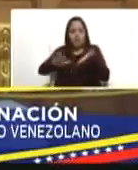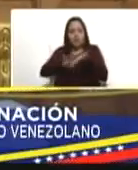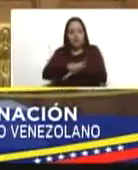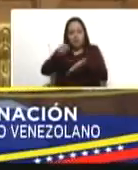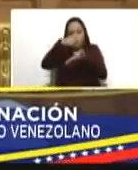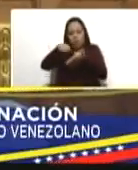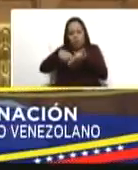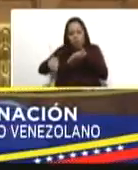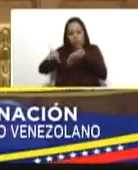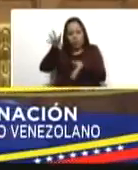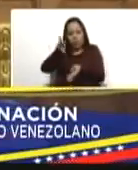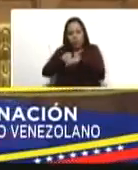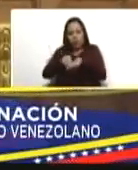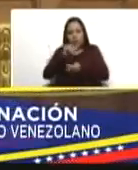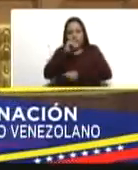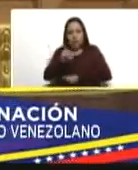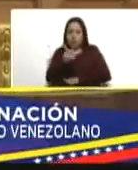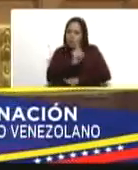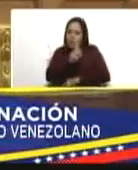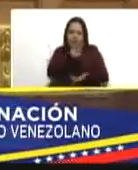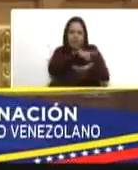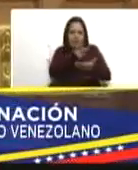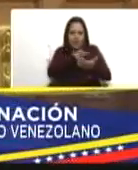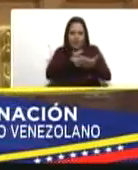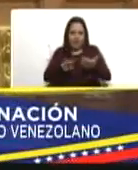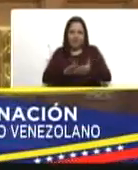informe no voy a